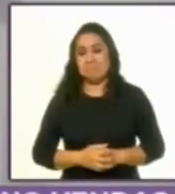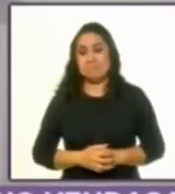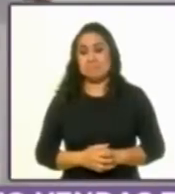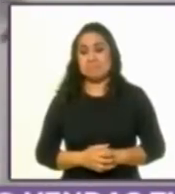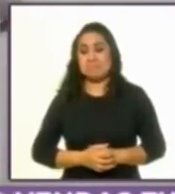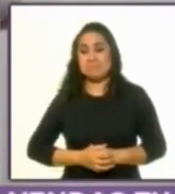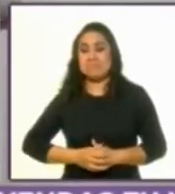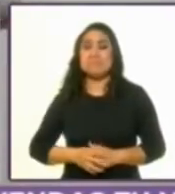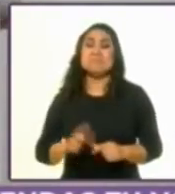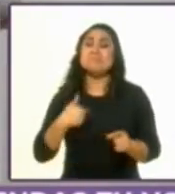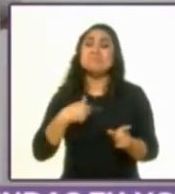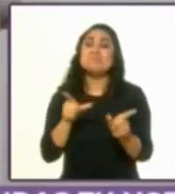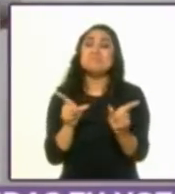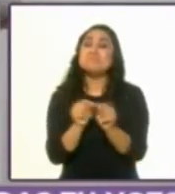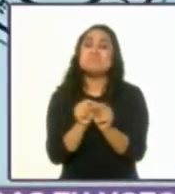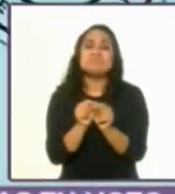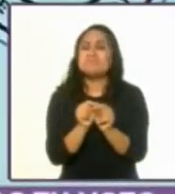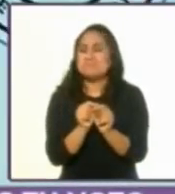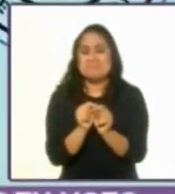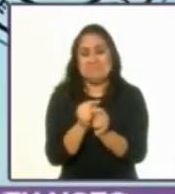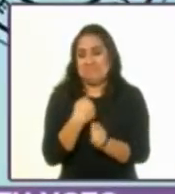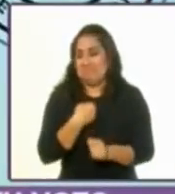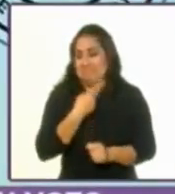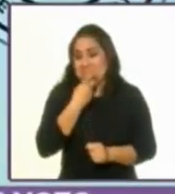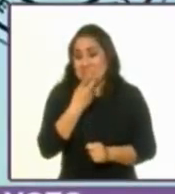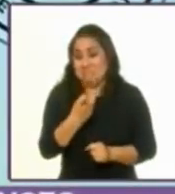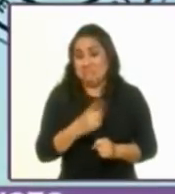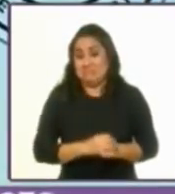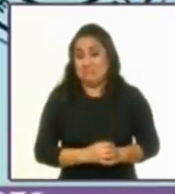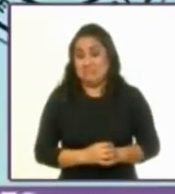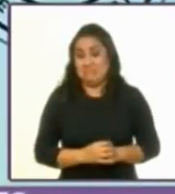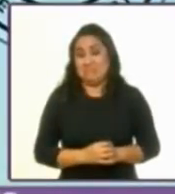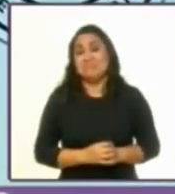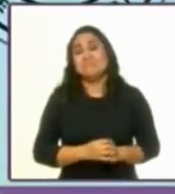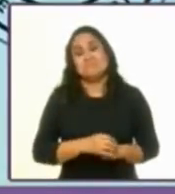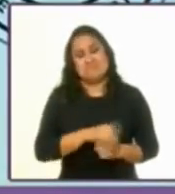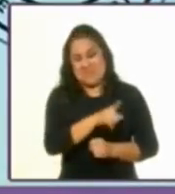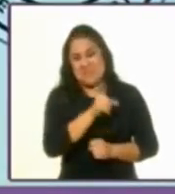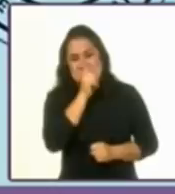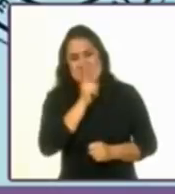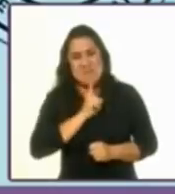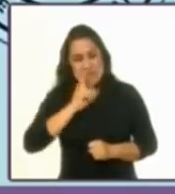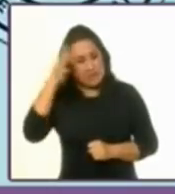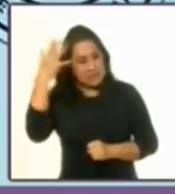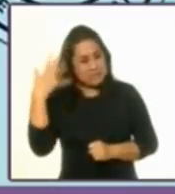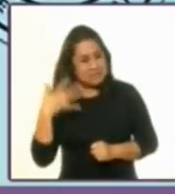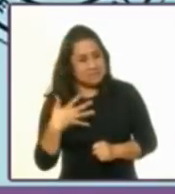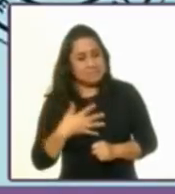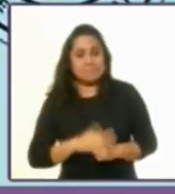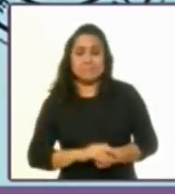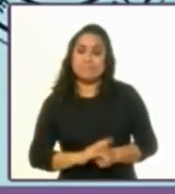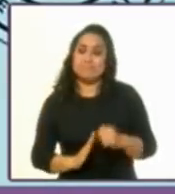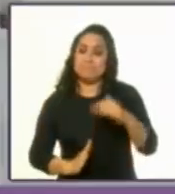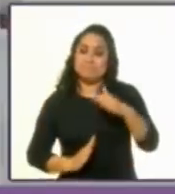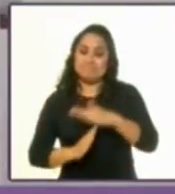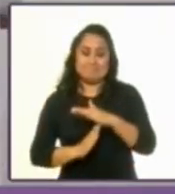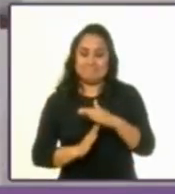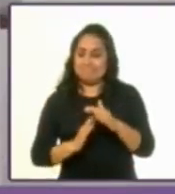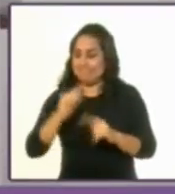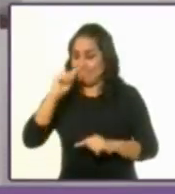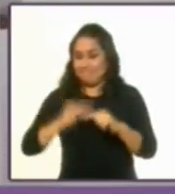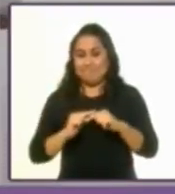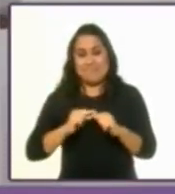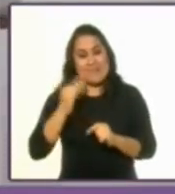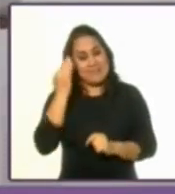para decir nuevamente que por supuesto ambiente same band se acabó